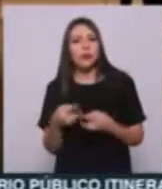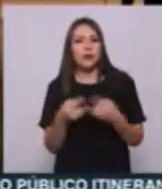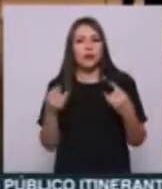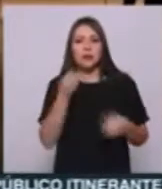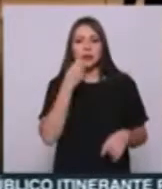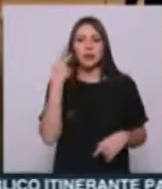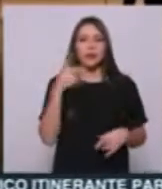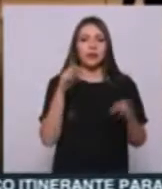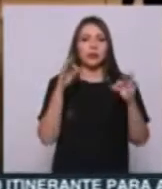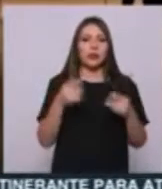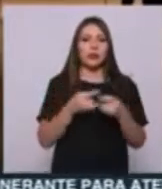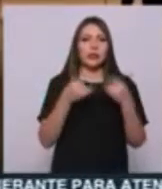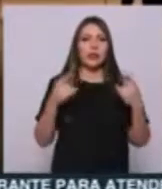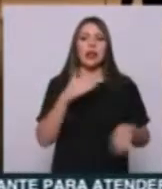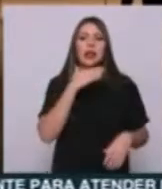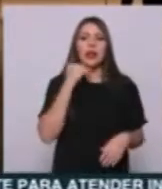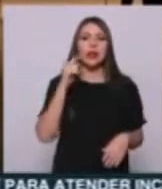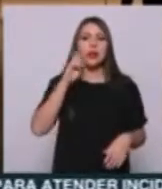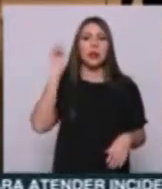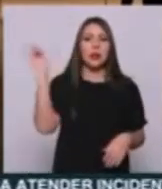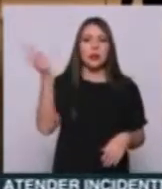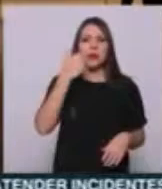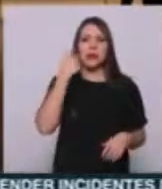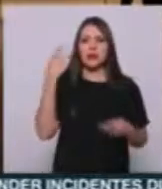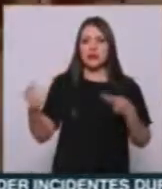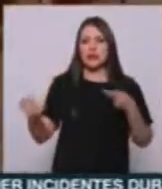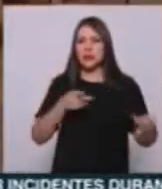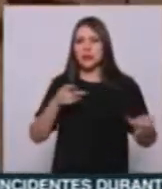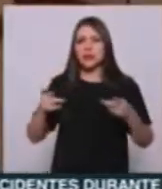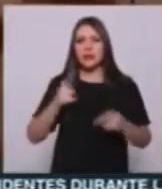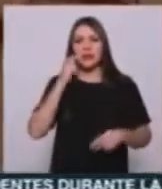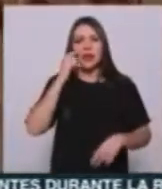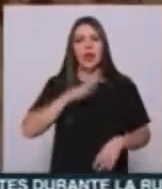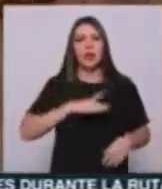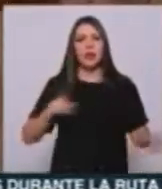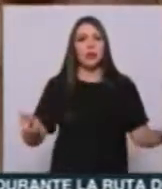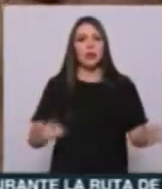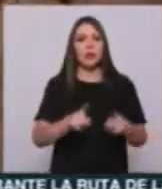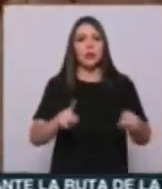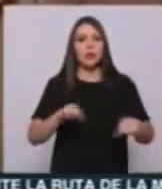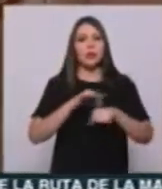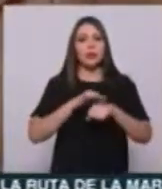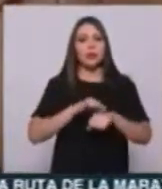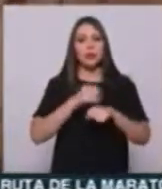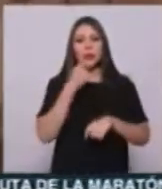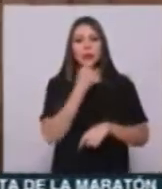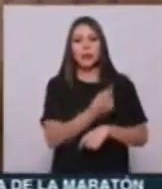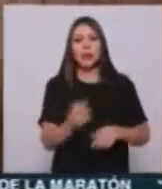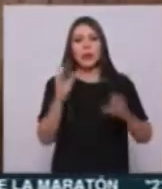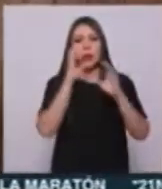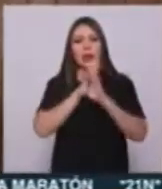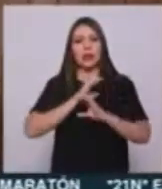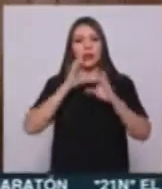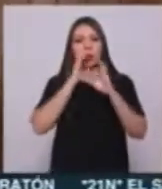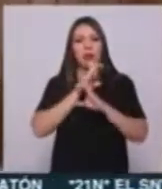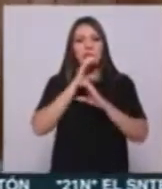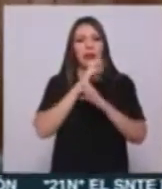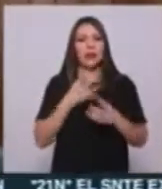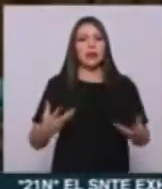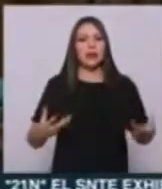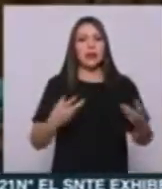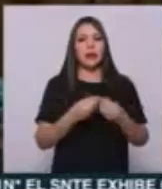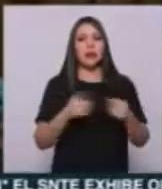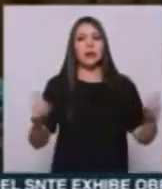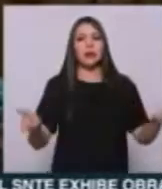la Universidad Panamericana ha querido arriesgarse porque también hay música en vivo, ya que los niños cantores de Tepoztlán están acompañando